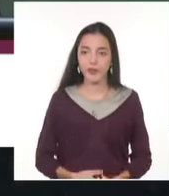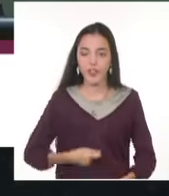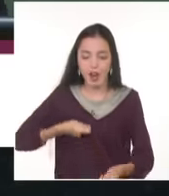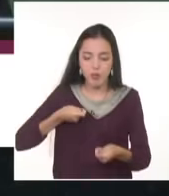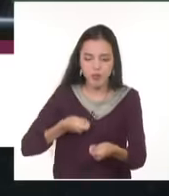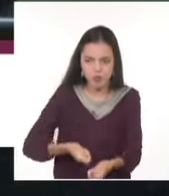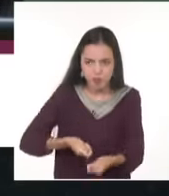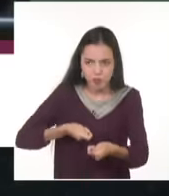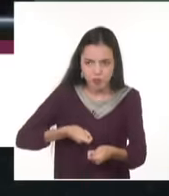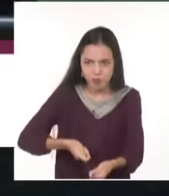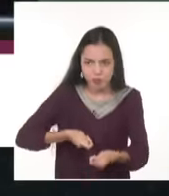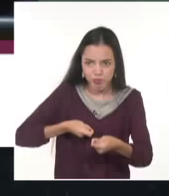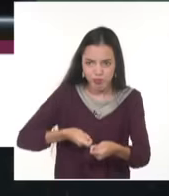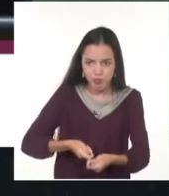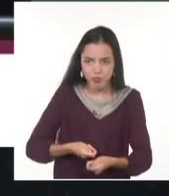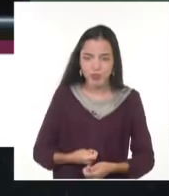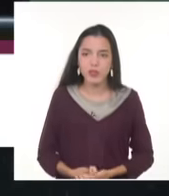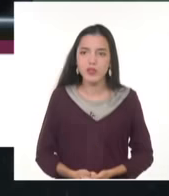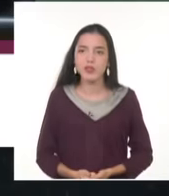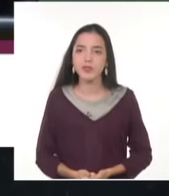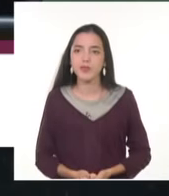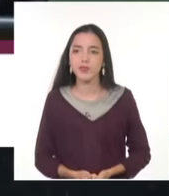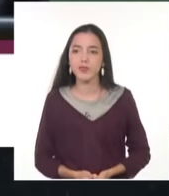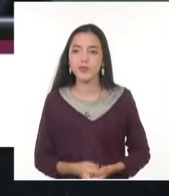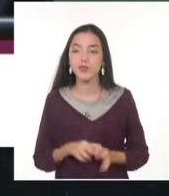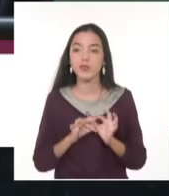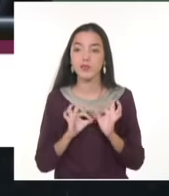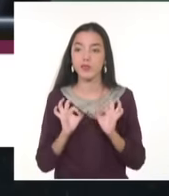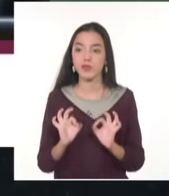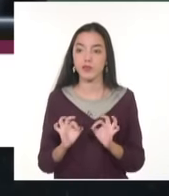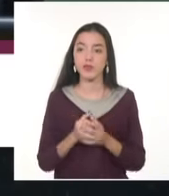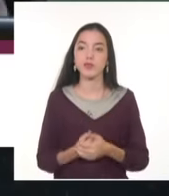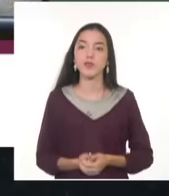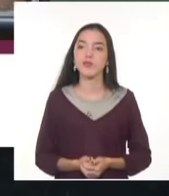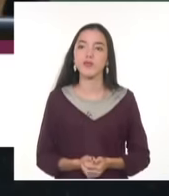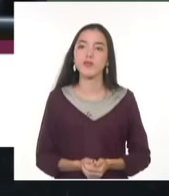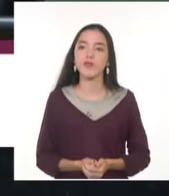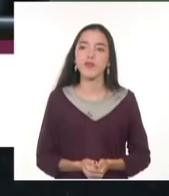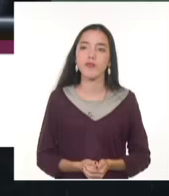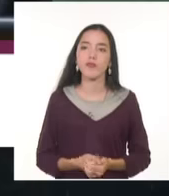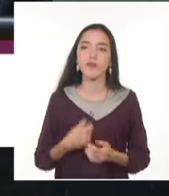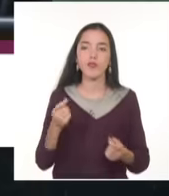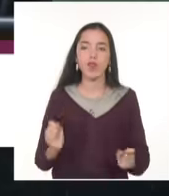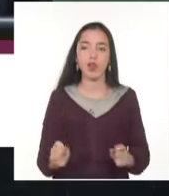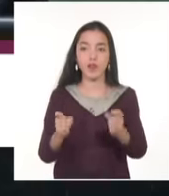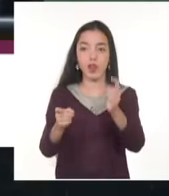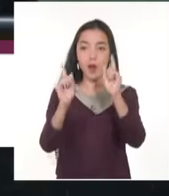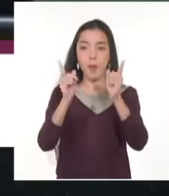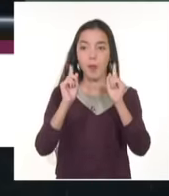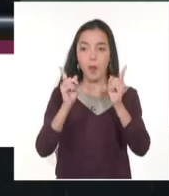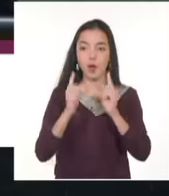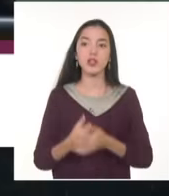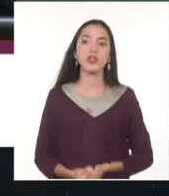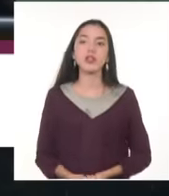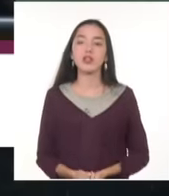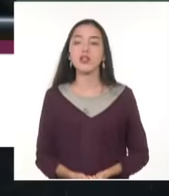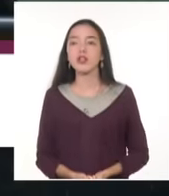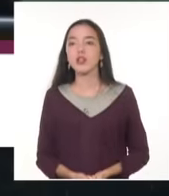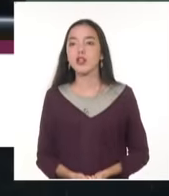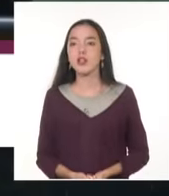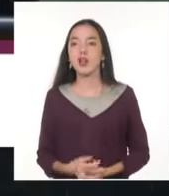medidas coercitivas unilaterales con fines políticos ocurren como hechos cotidianos.